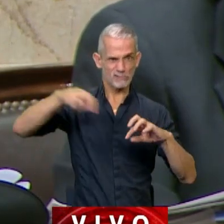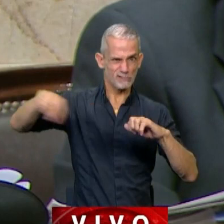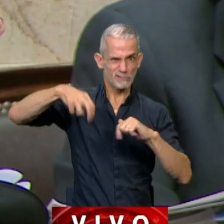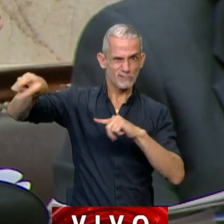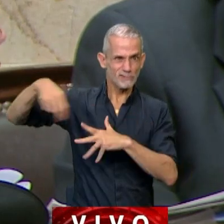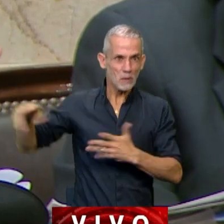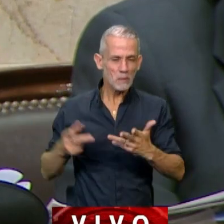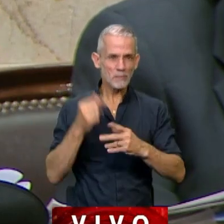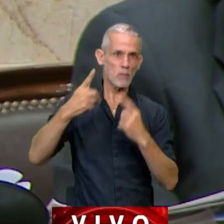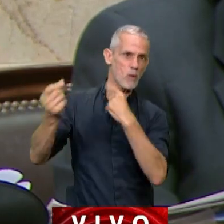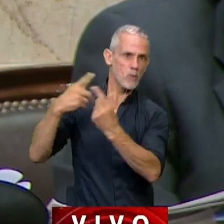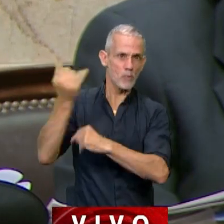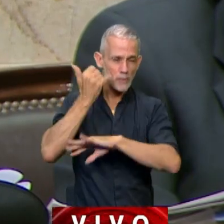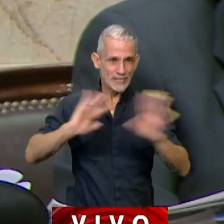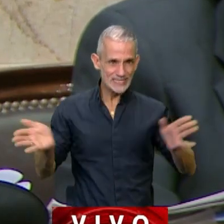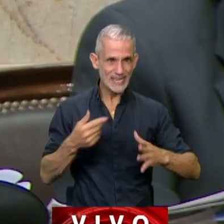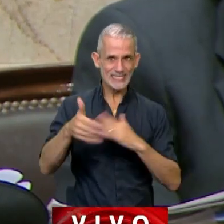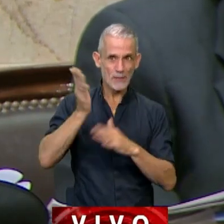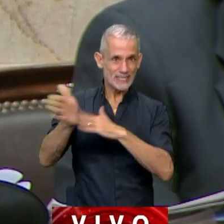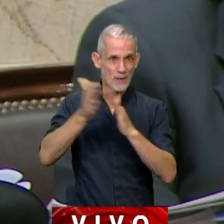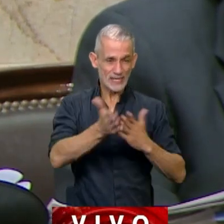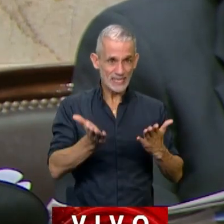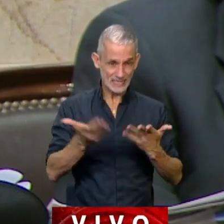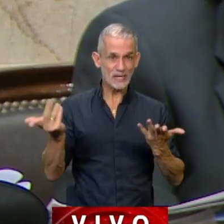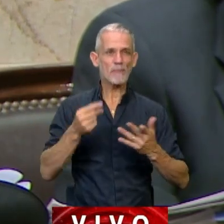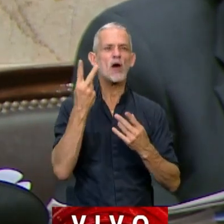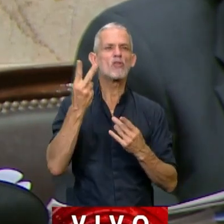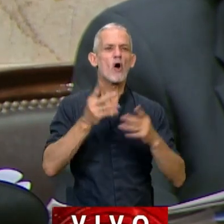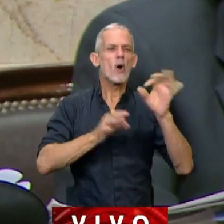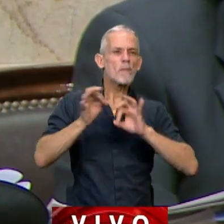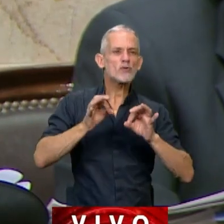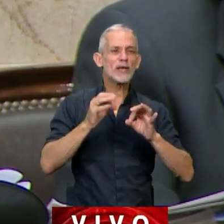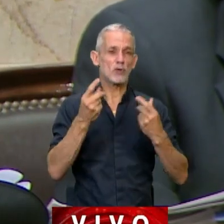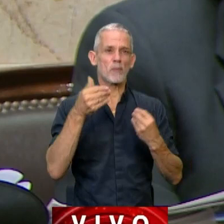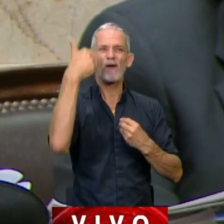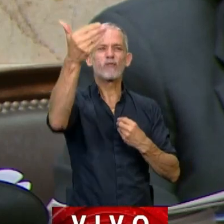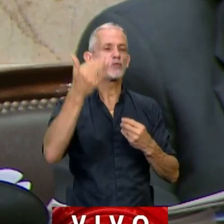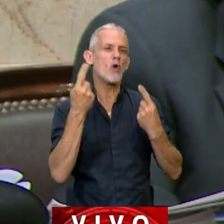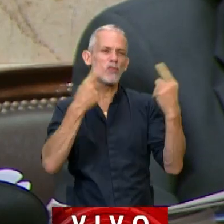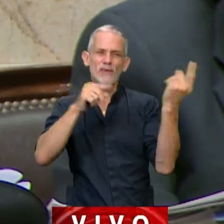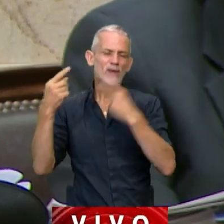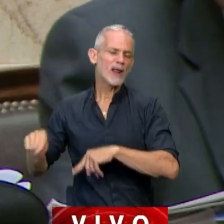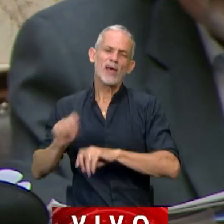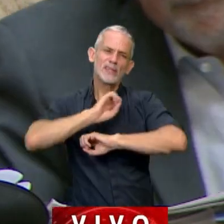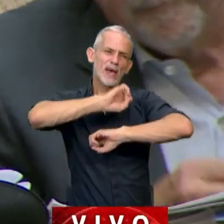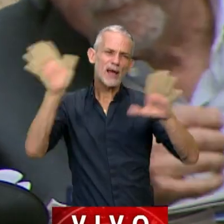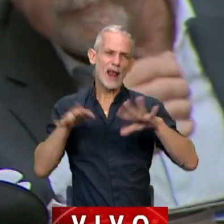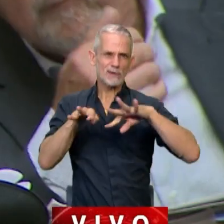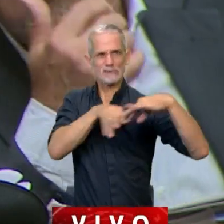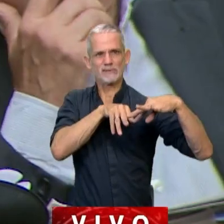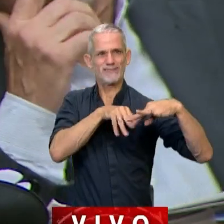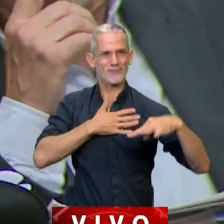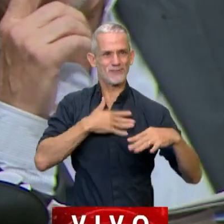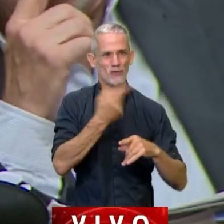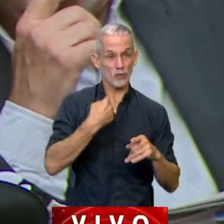nos estamos empezando a retirar el recibo pero claramente son dos proyectos de país que se ve en una foto claramente eso